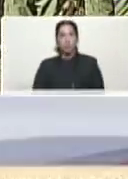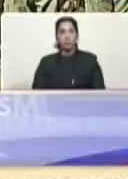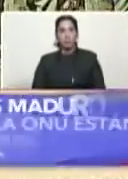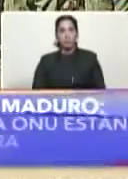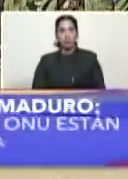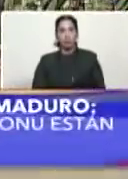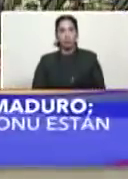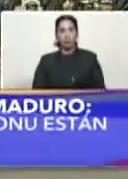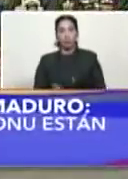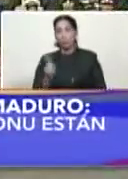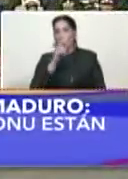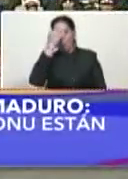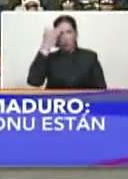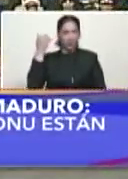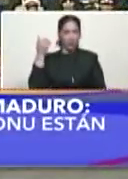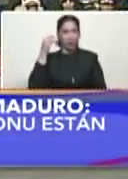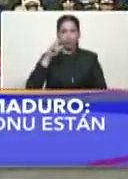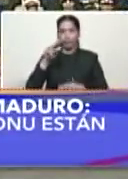No se nos olvidará nunca,